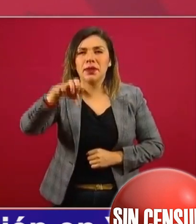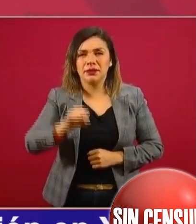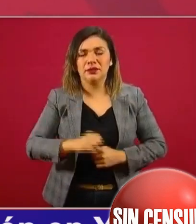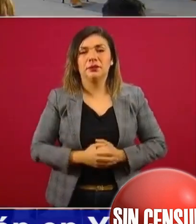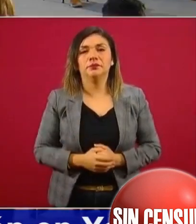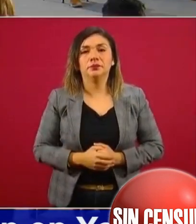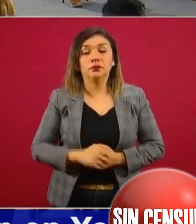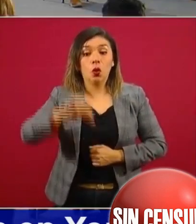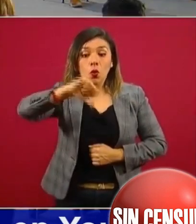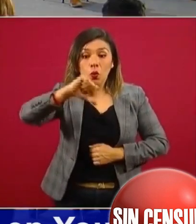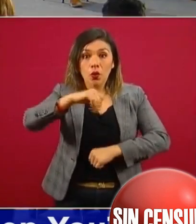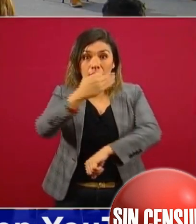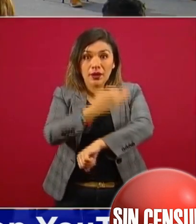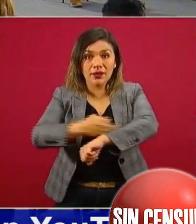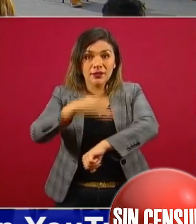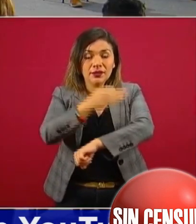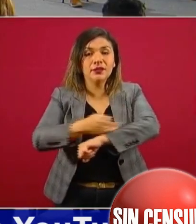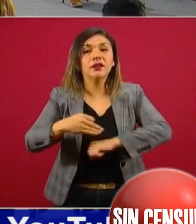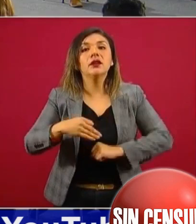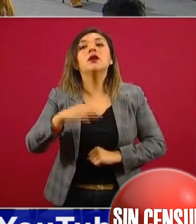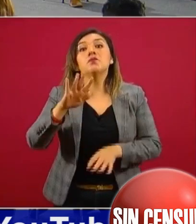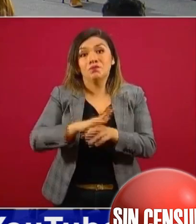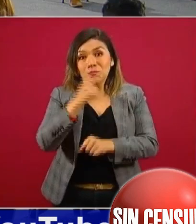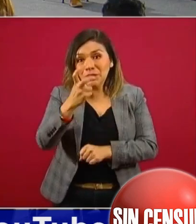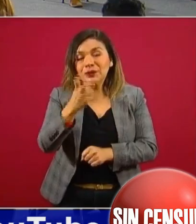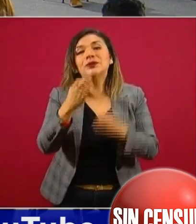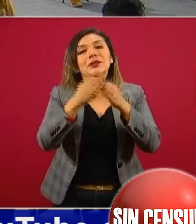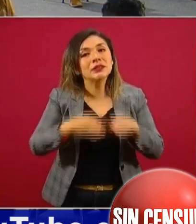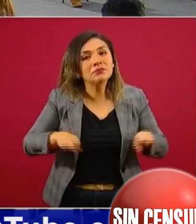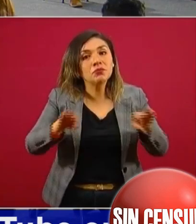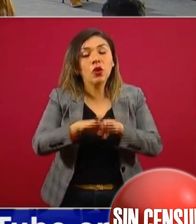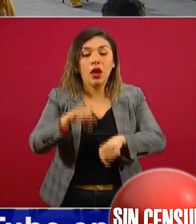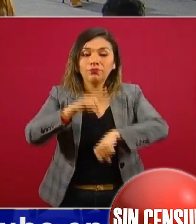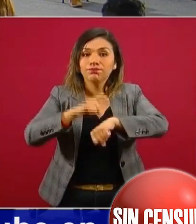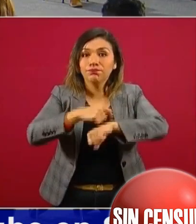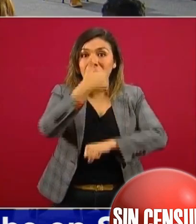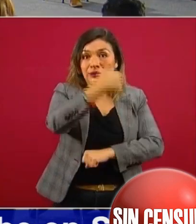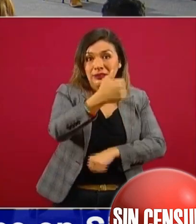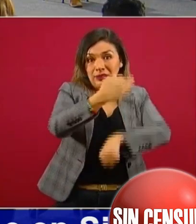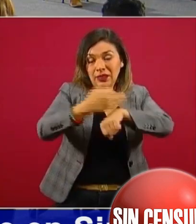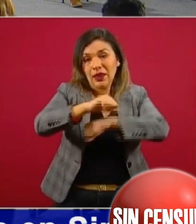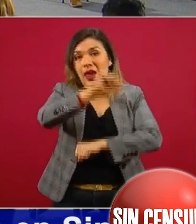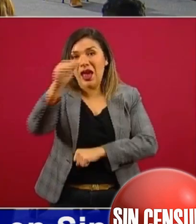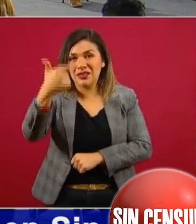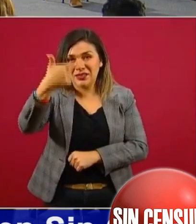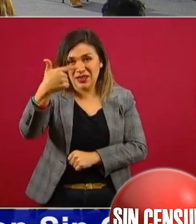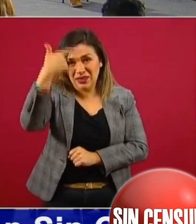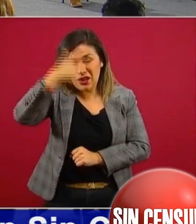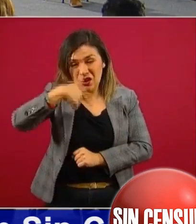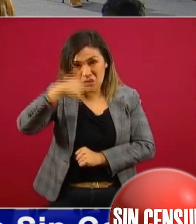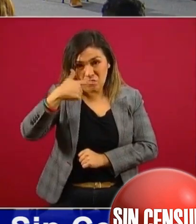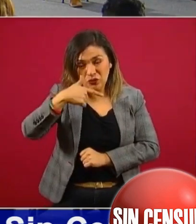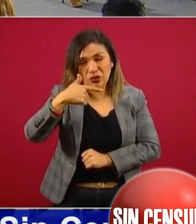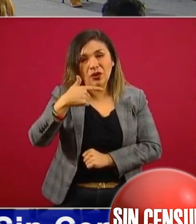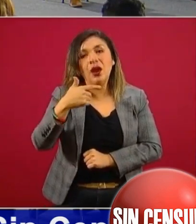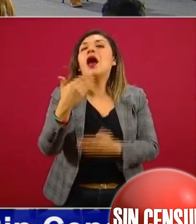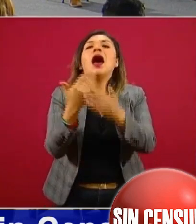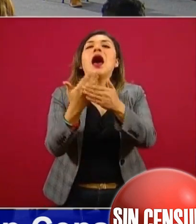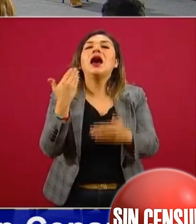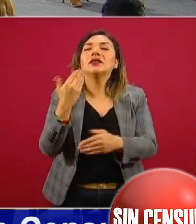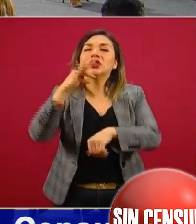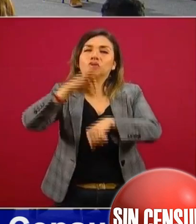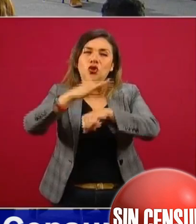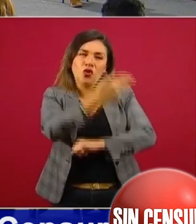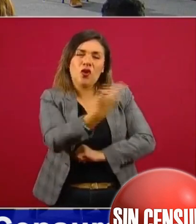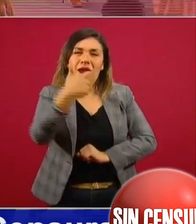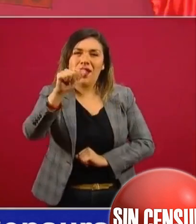la tarde, por eso es importante que de 6 a 7, antes de el doctor